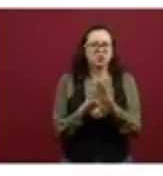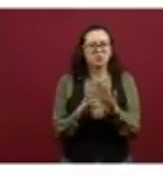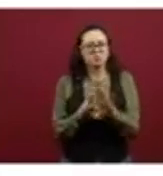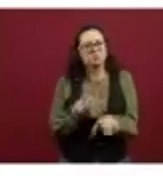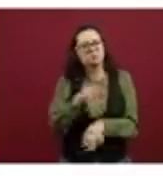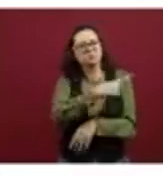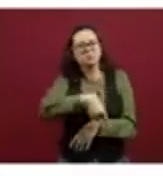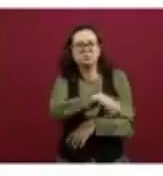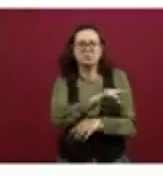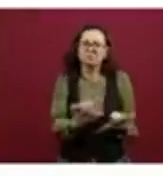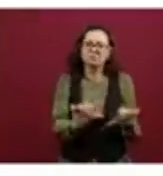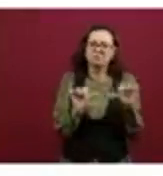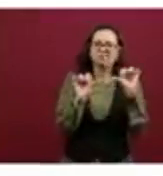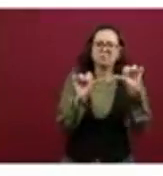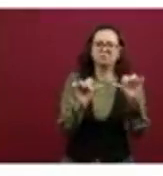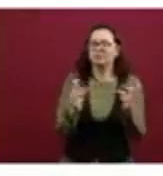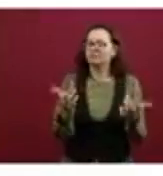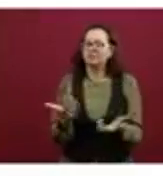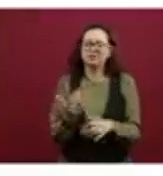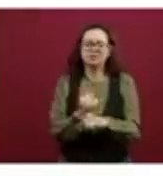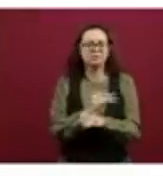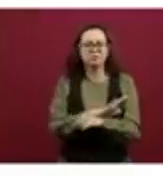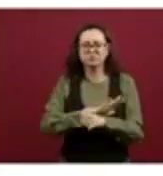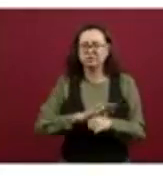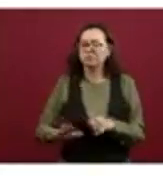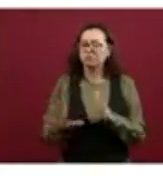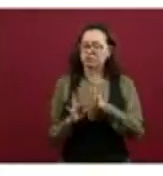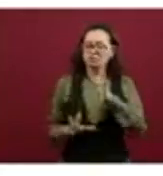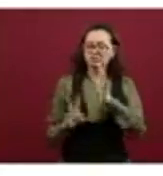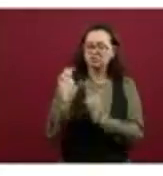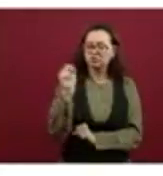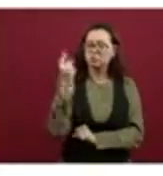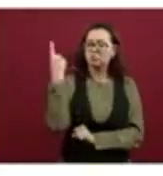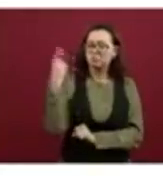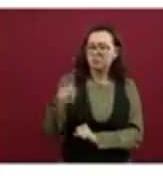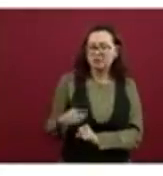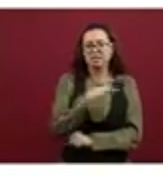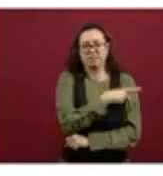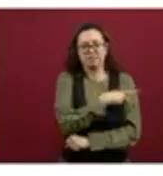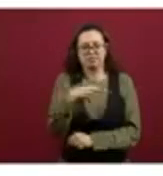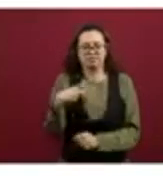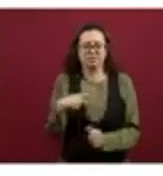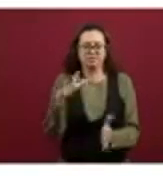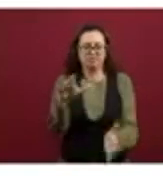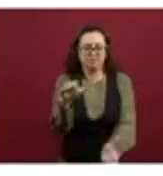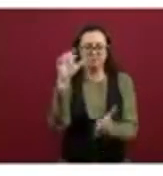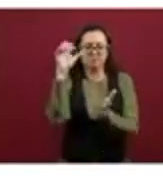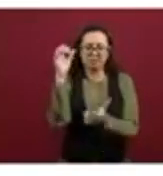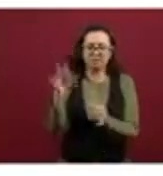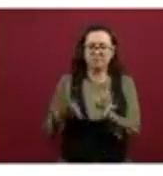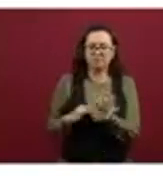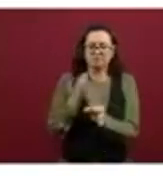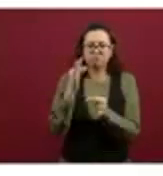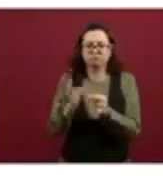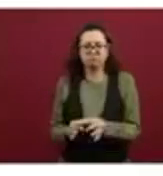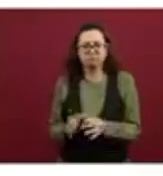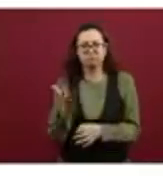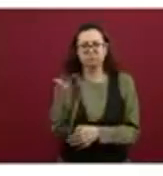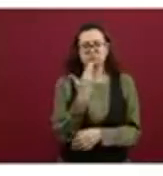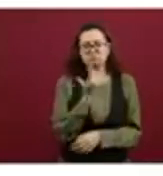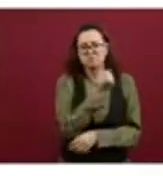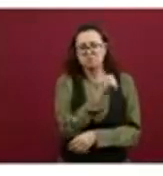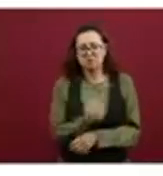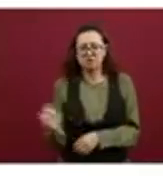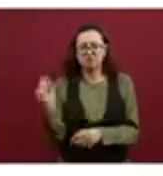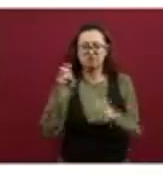todos los recursos públicos se deben manejar con varios principios: eficiencia, eficacia, y uno de ellos es transparencia. Bien, aquí